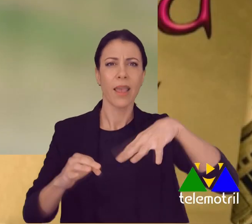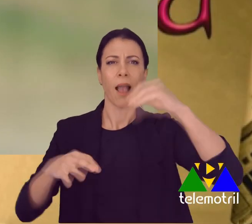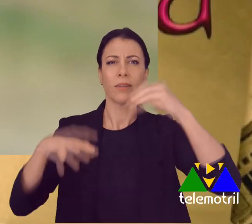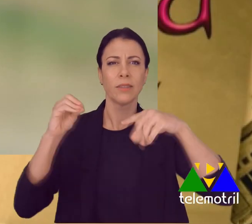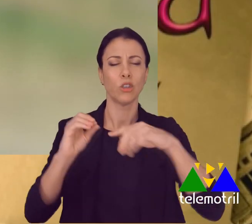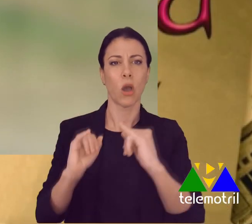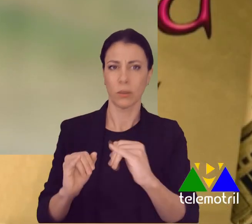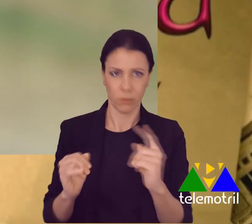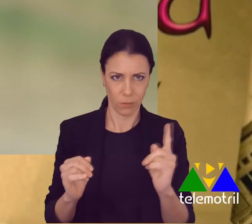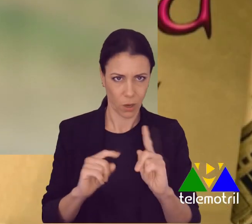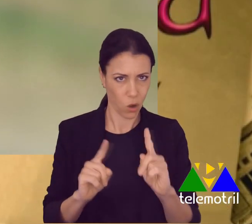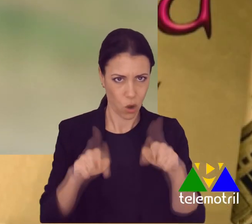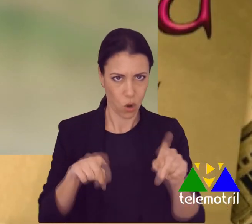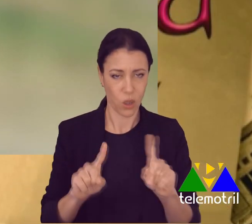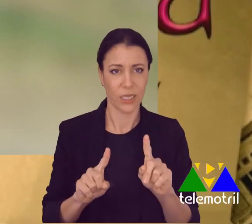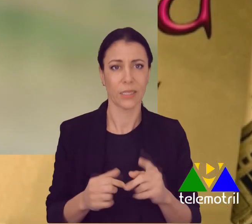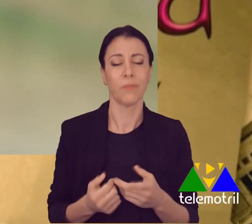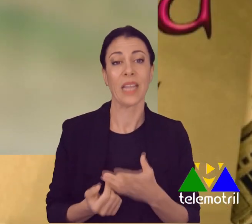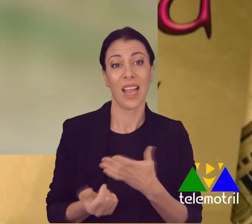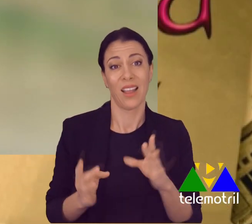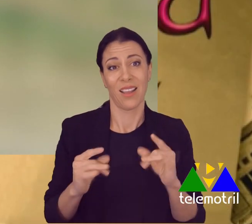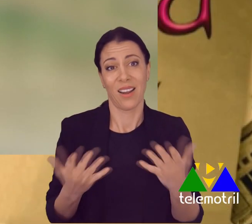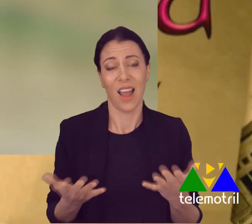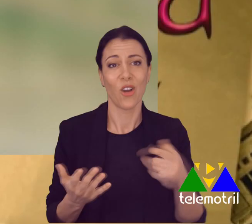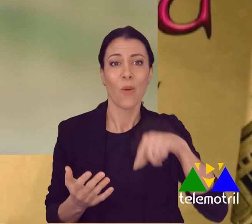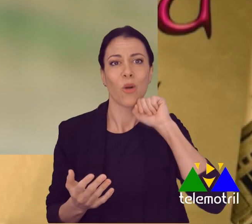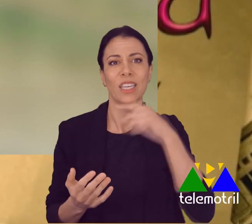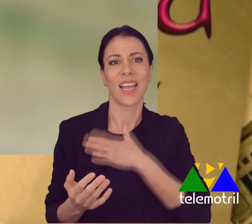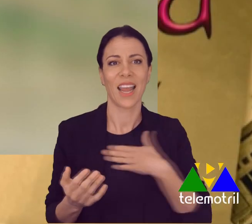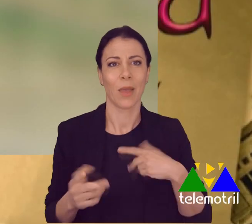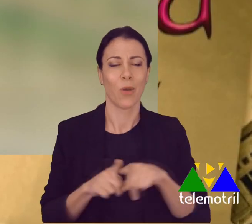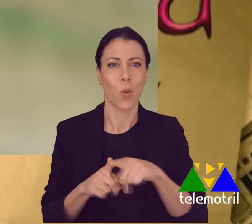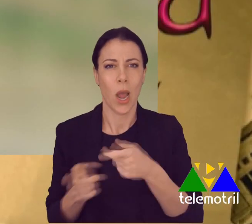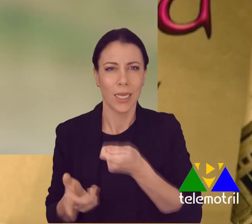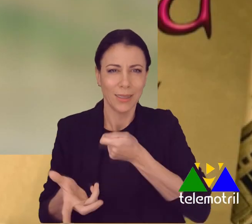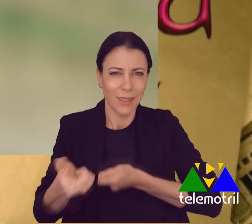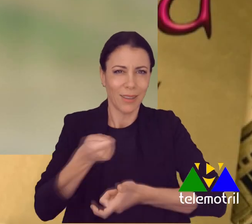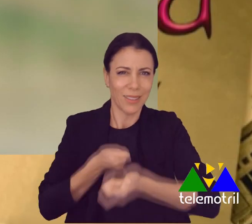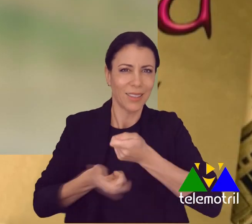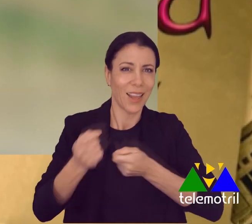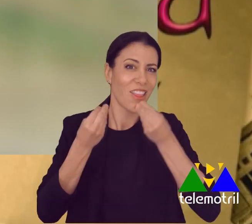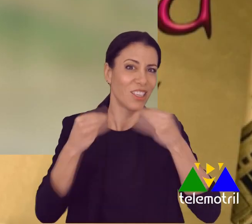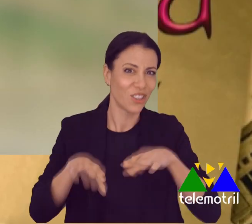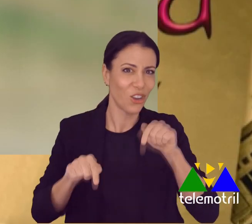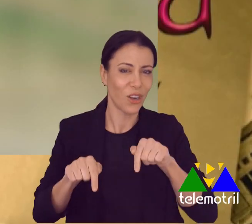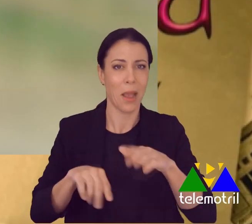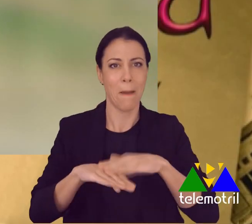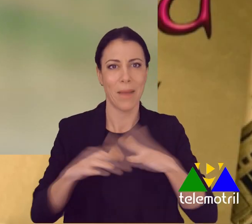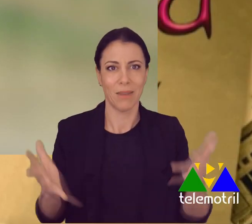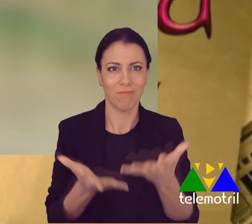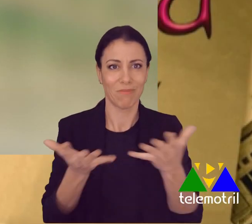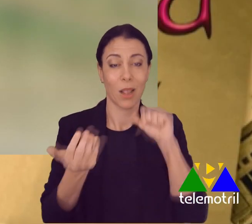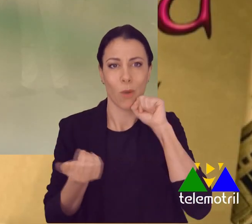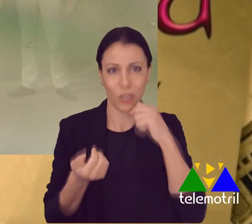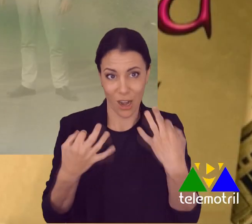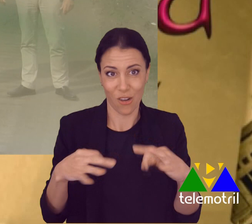lo mismo, vuelve a querer ensalzar a Motril, claro, tirando de historia. Tirando de historia. Diciendo, hemos tenido un castillo y ese castillo era la alcazaba